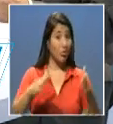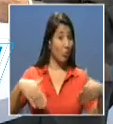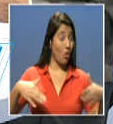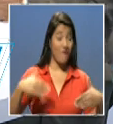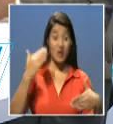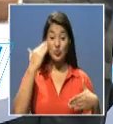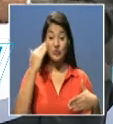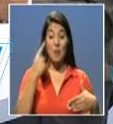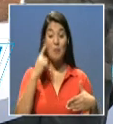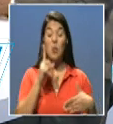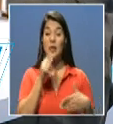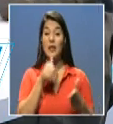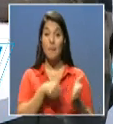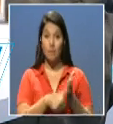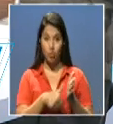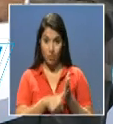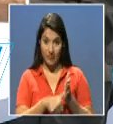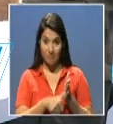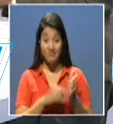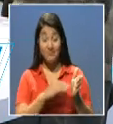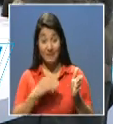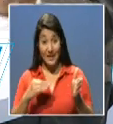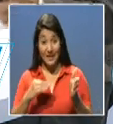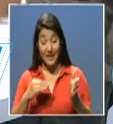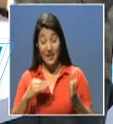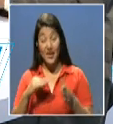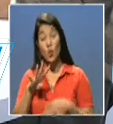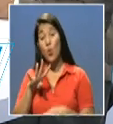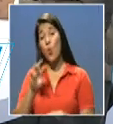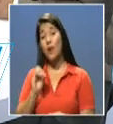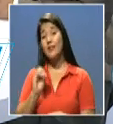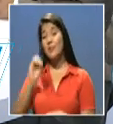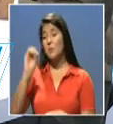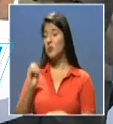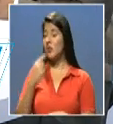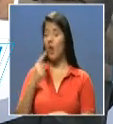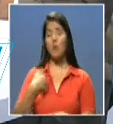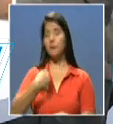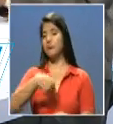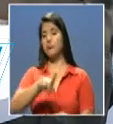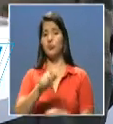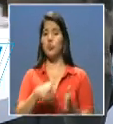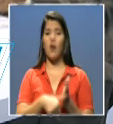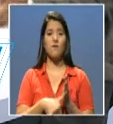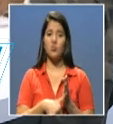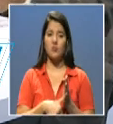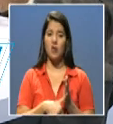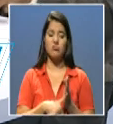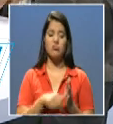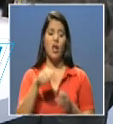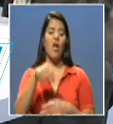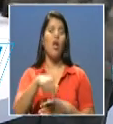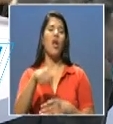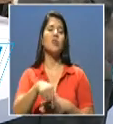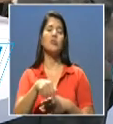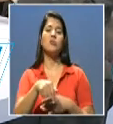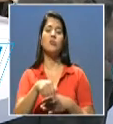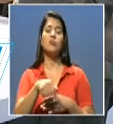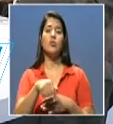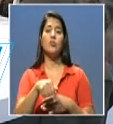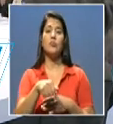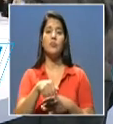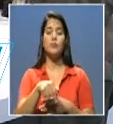definido. Y dentro de eso casi un 40% dice que ni siquiera se va a molestar en ir a votar. Que todo esto